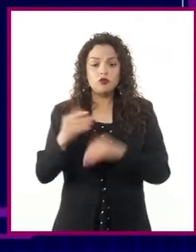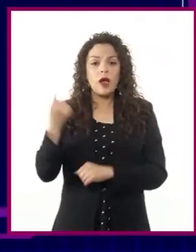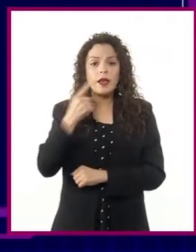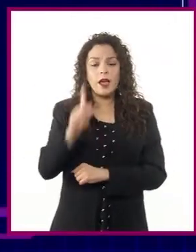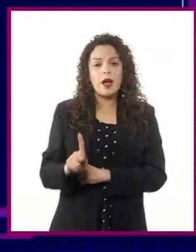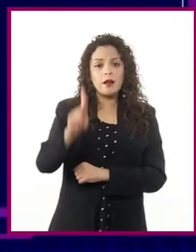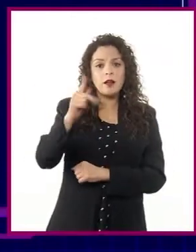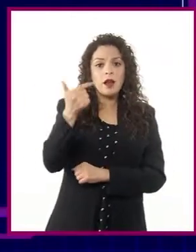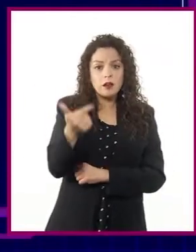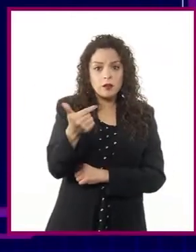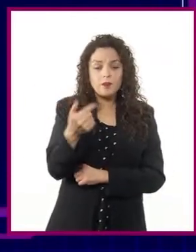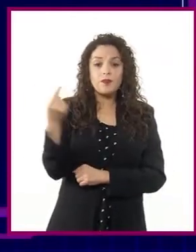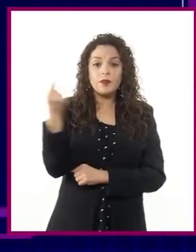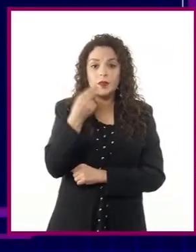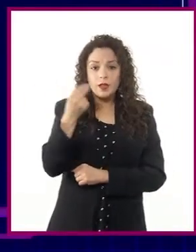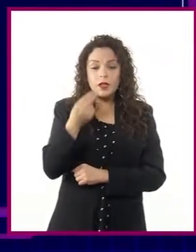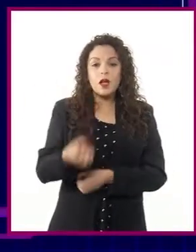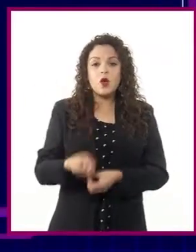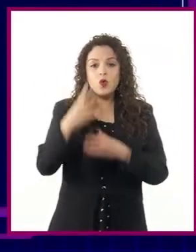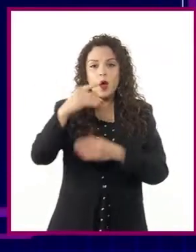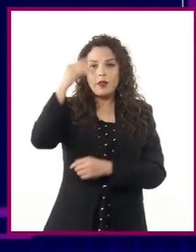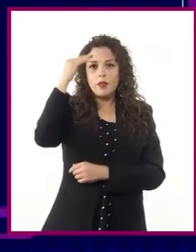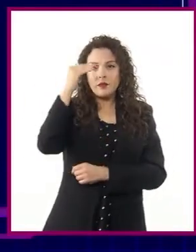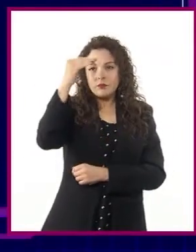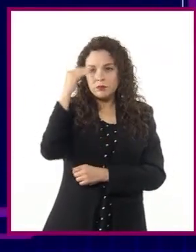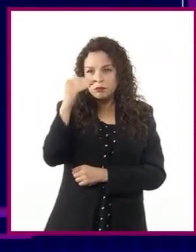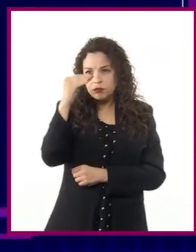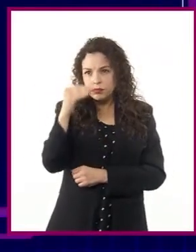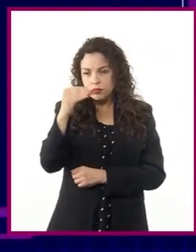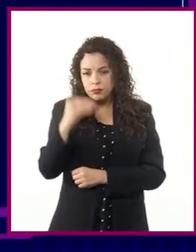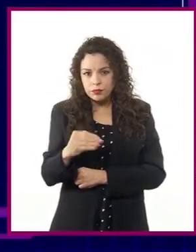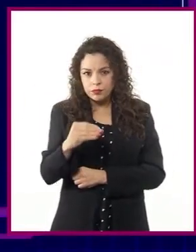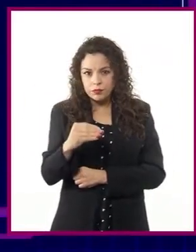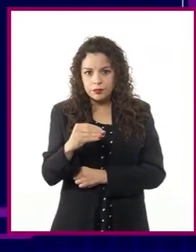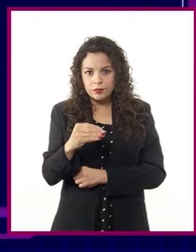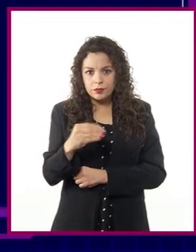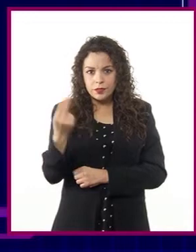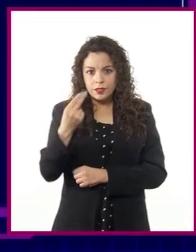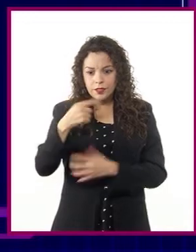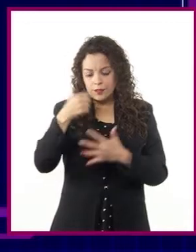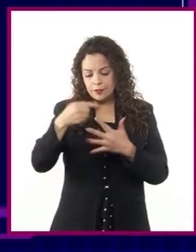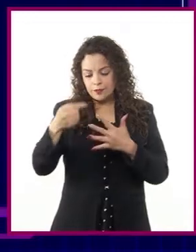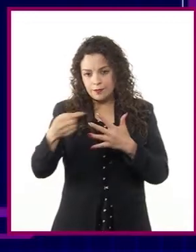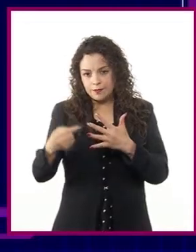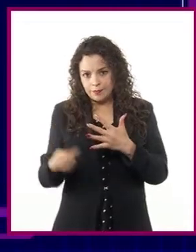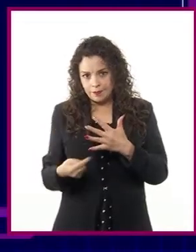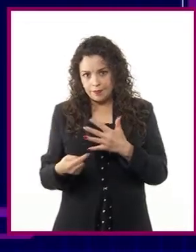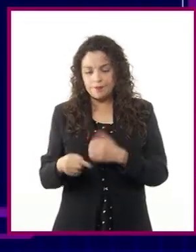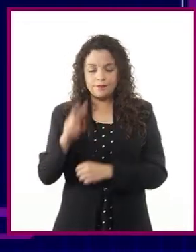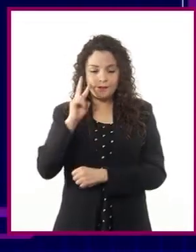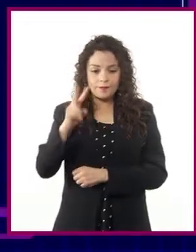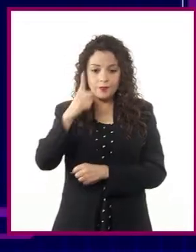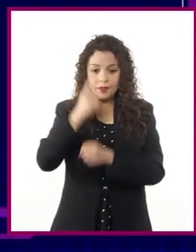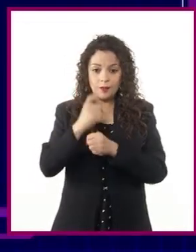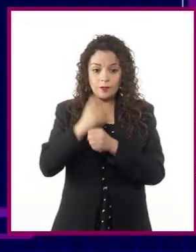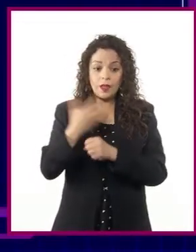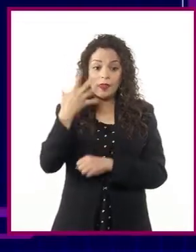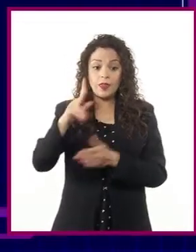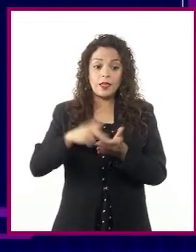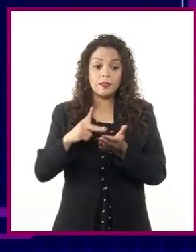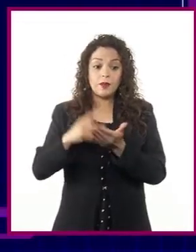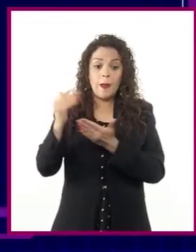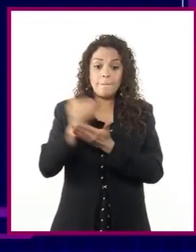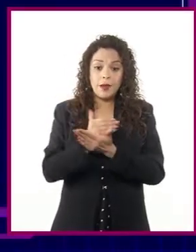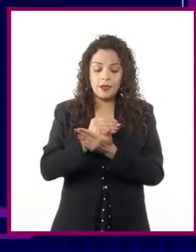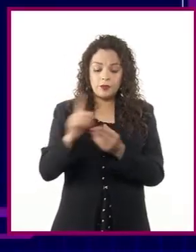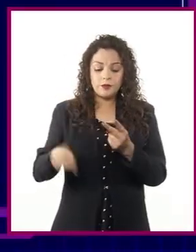se cuentan las filas hacia abajo entre una y otra unidad. En la primera, las unidades serían 10 veces menor,